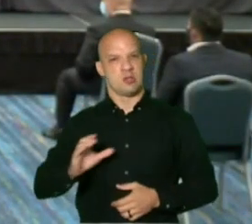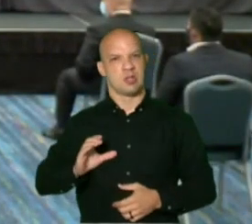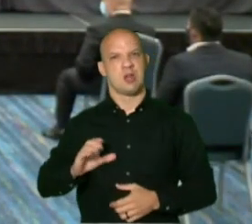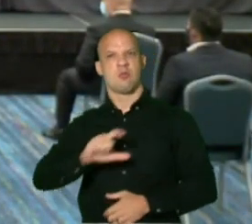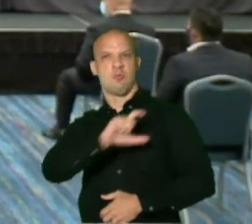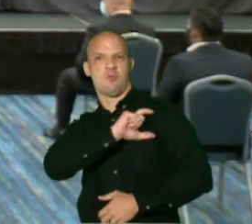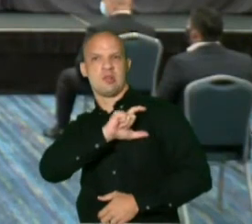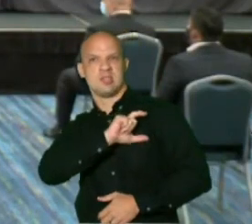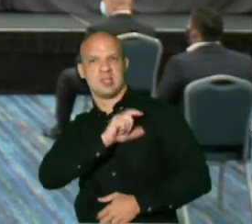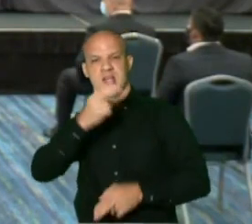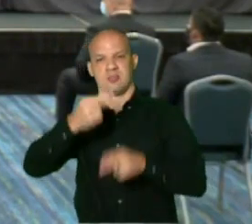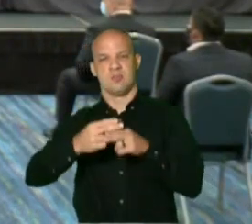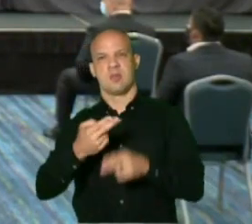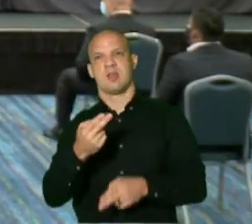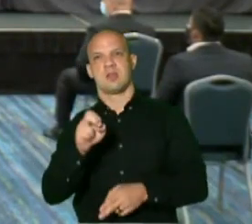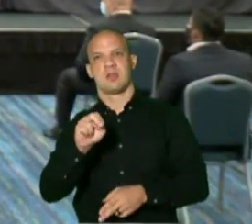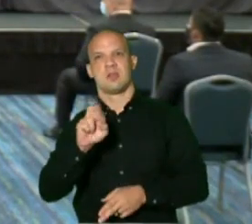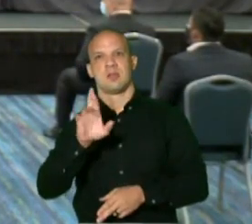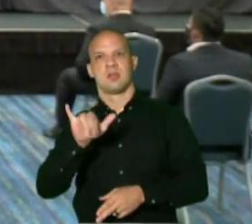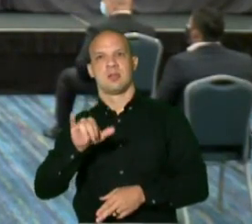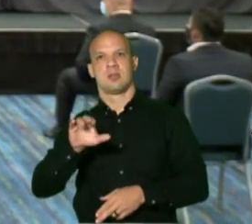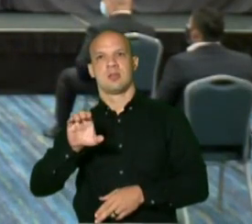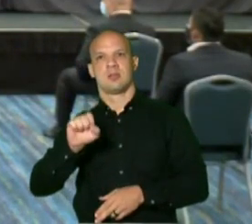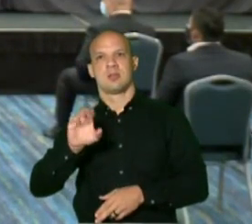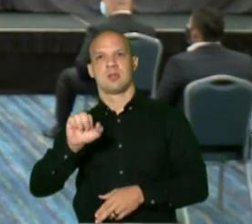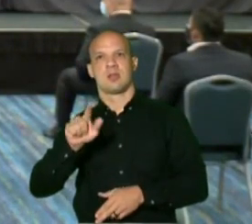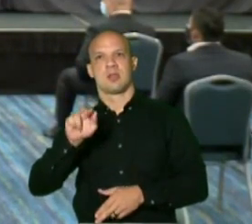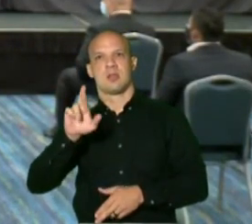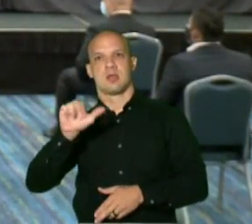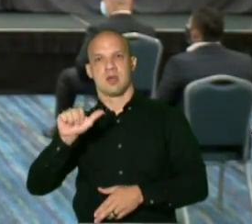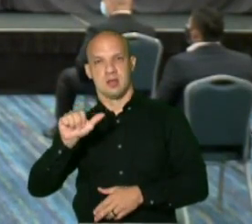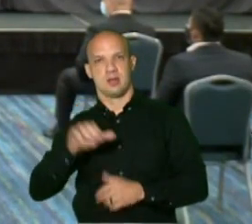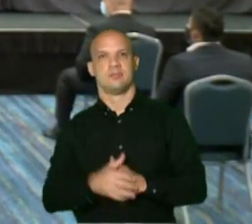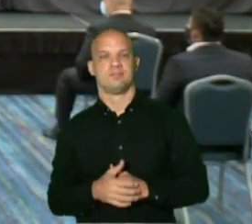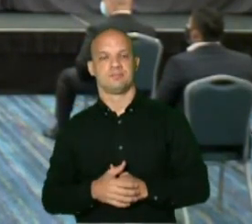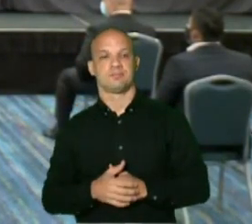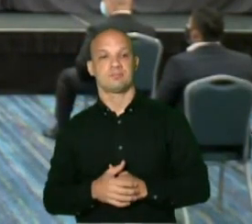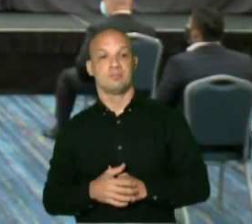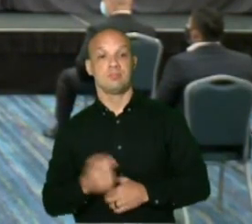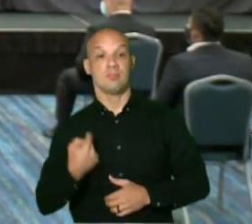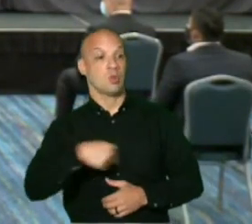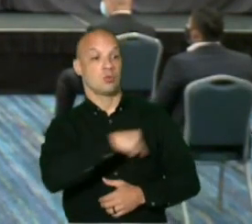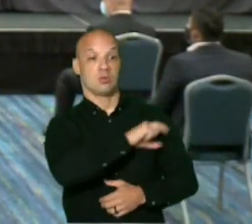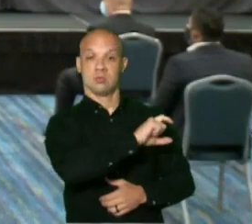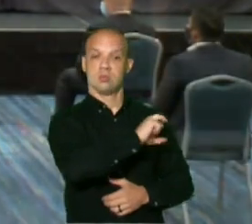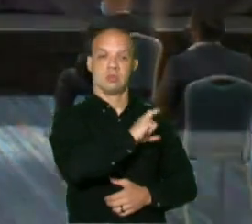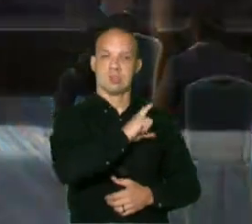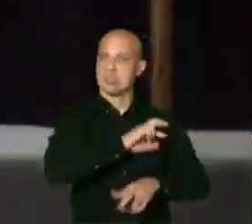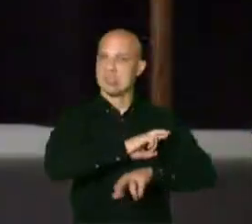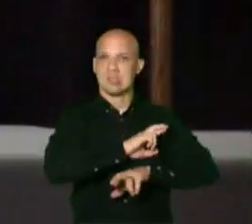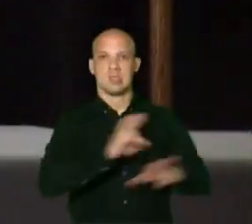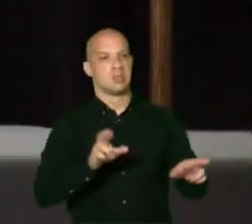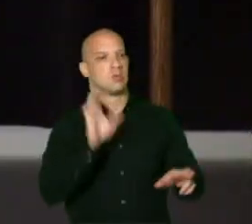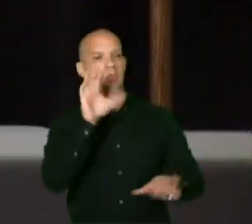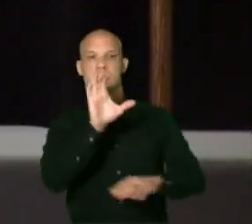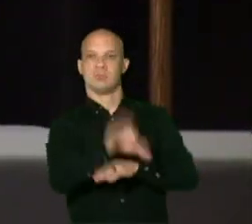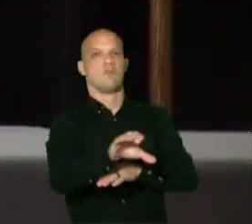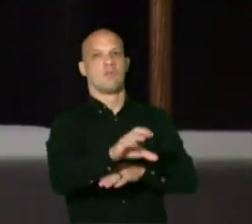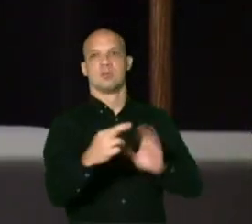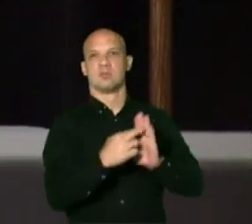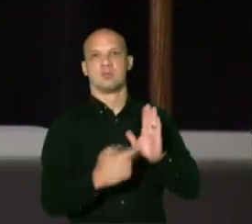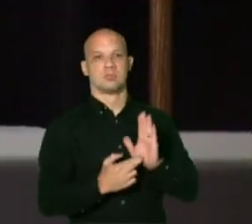Henry Escalera. Buenas tardes. El negociado de la Policía de Puerto Rico está preparado para hacer cumplir la orden ejecutiva. Tienes unos planes de